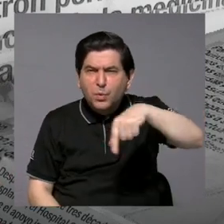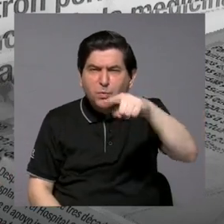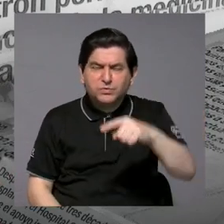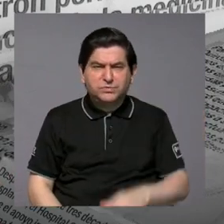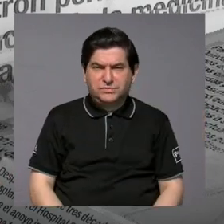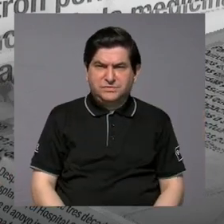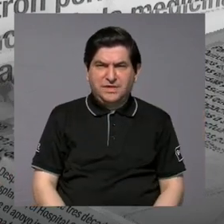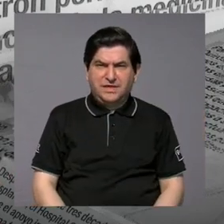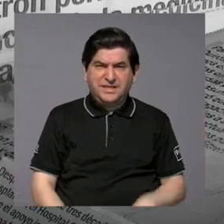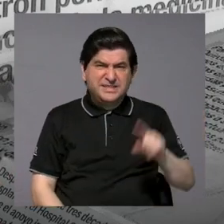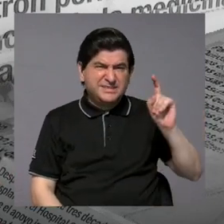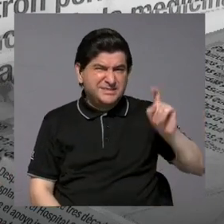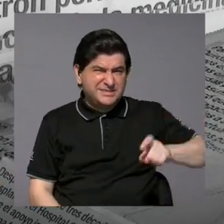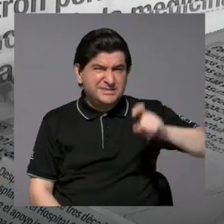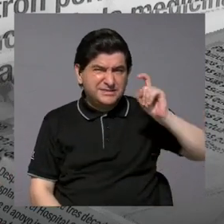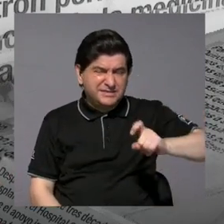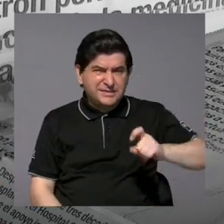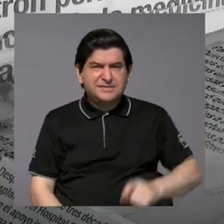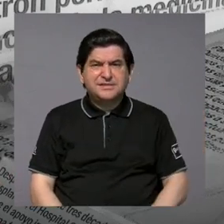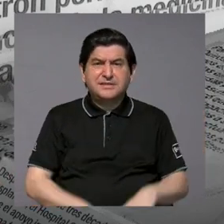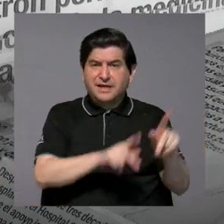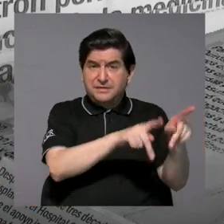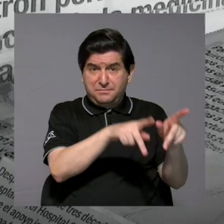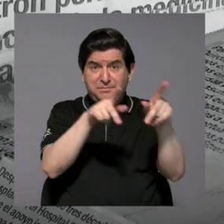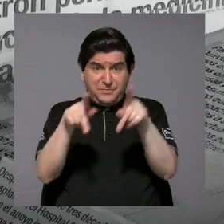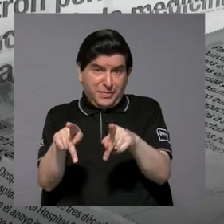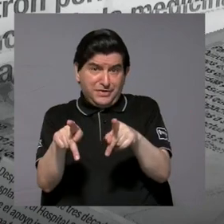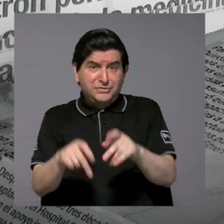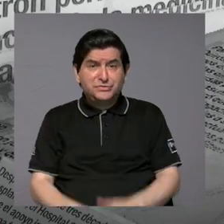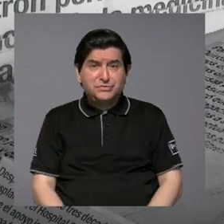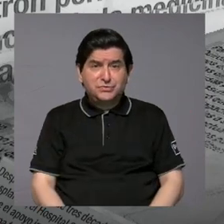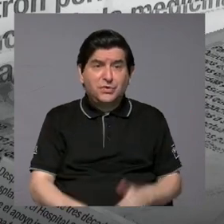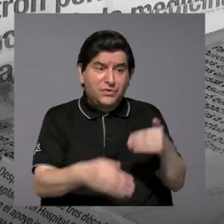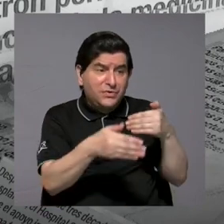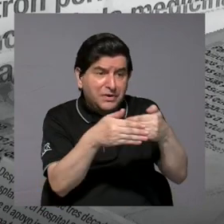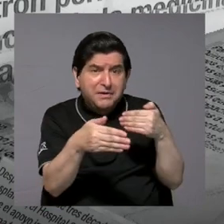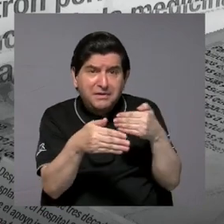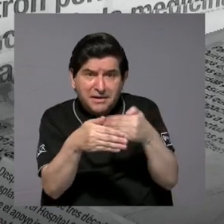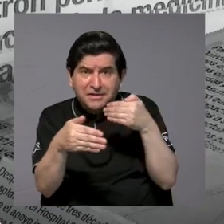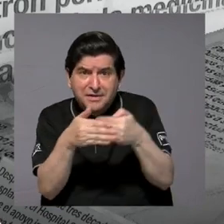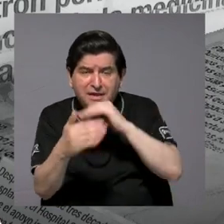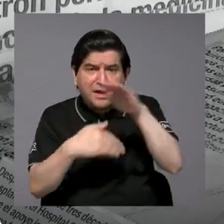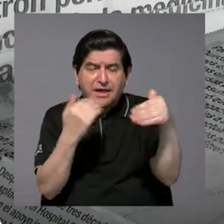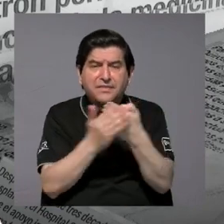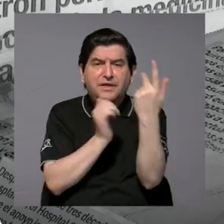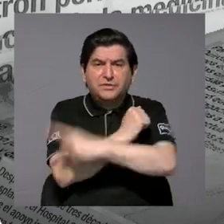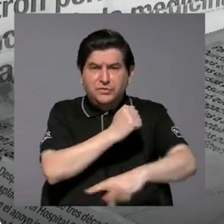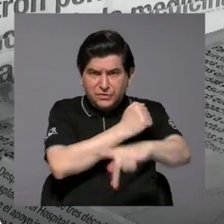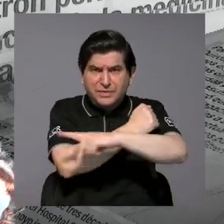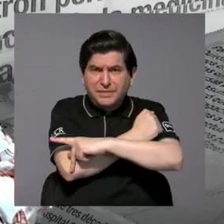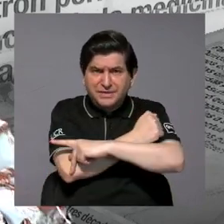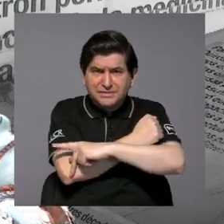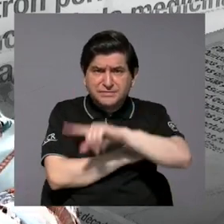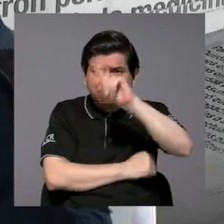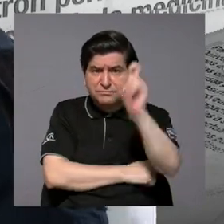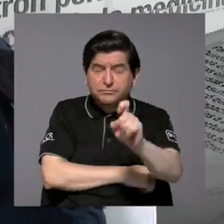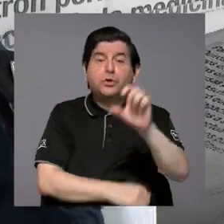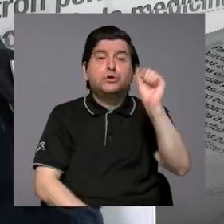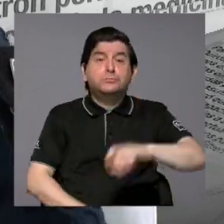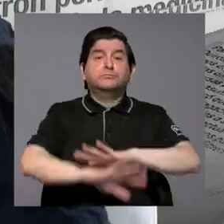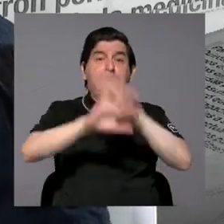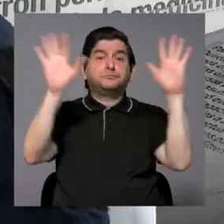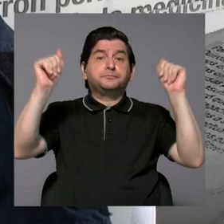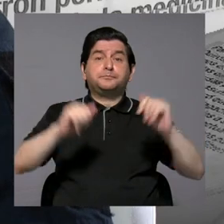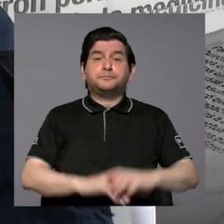eh necesidades de de gente que que se acerca toda en todo el territorio nacional Sí claro